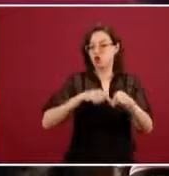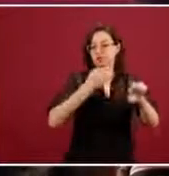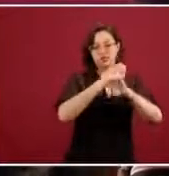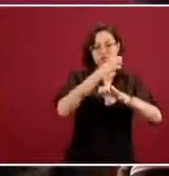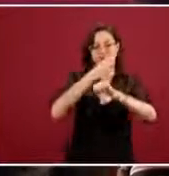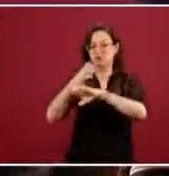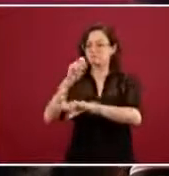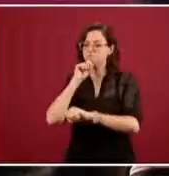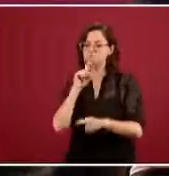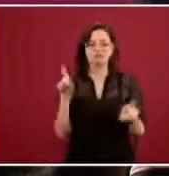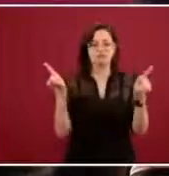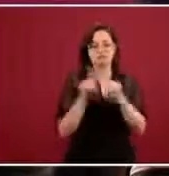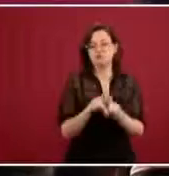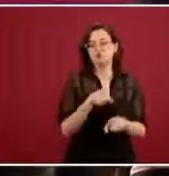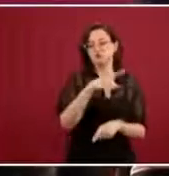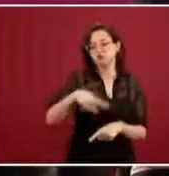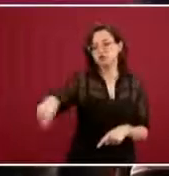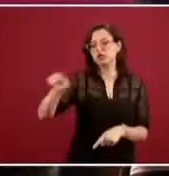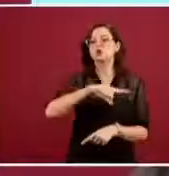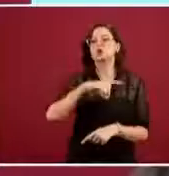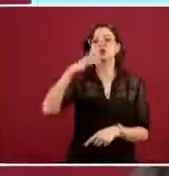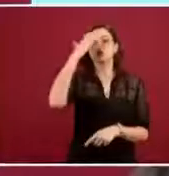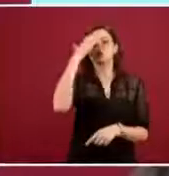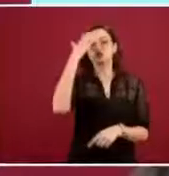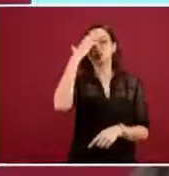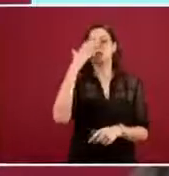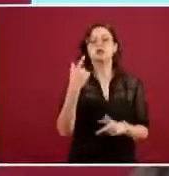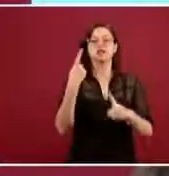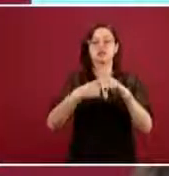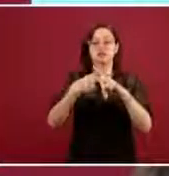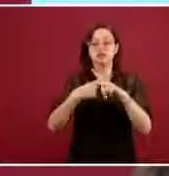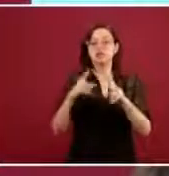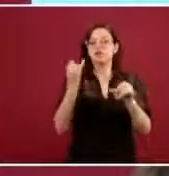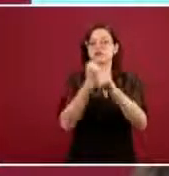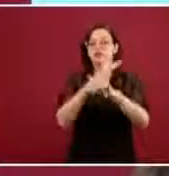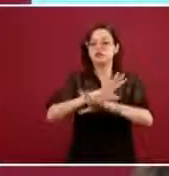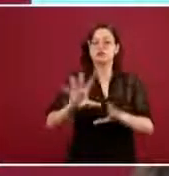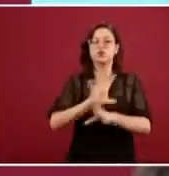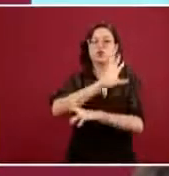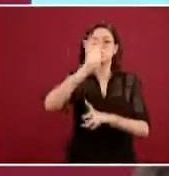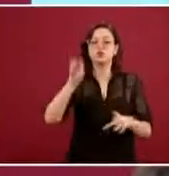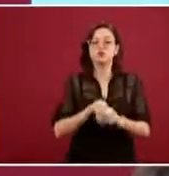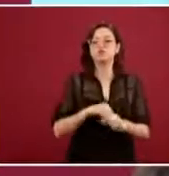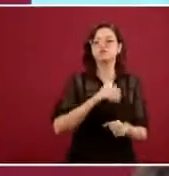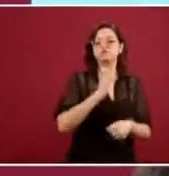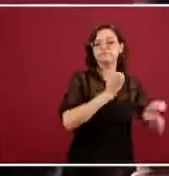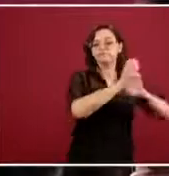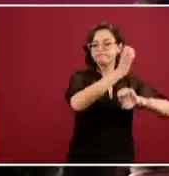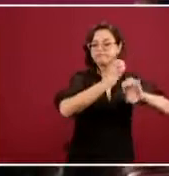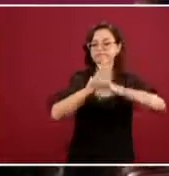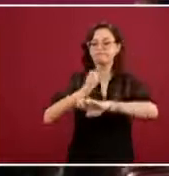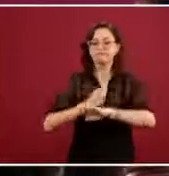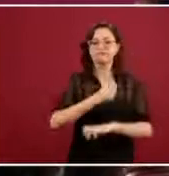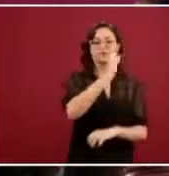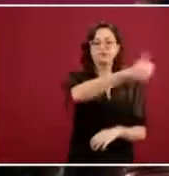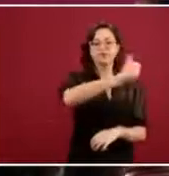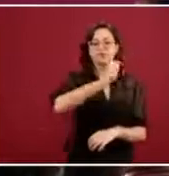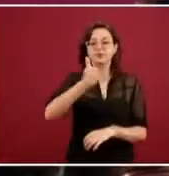dejamos siempre de referencia para que ustedes puedan tener los datos completos de cada uno de los estados, y en esta es